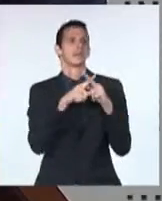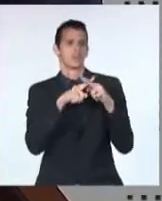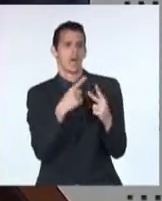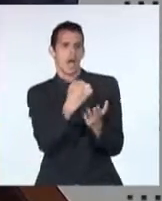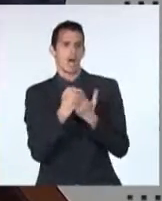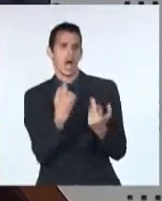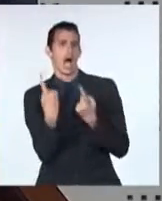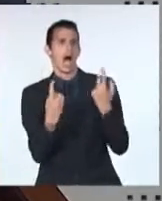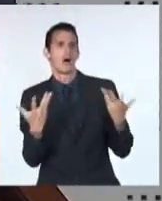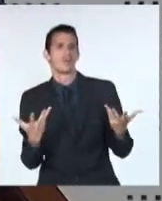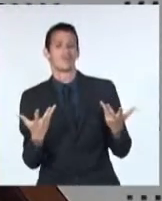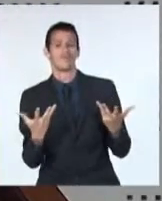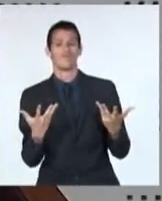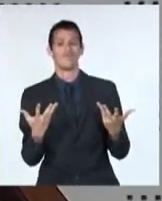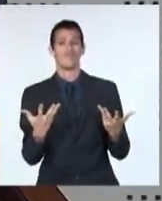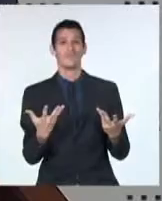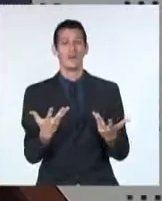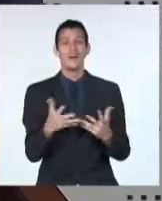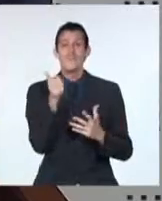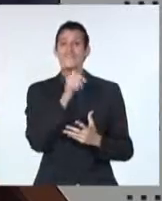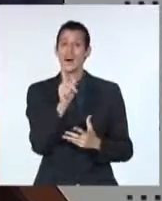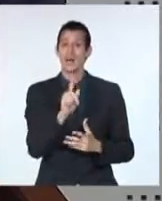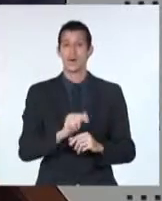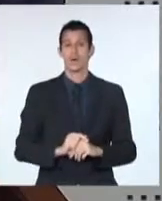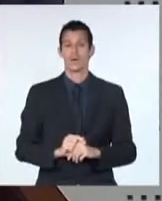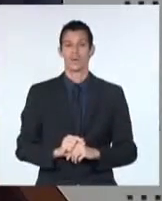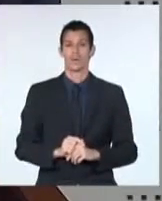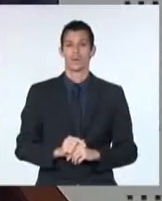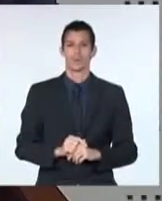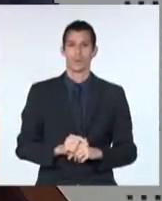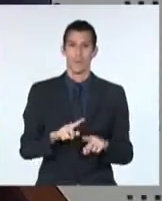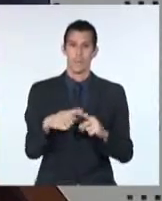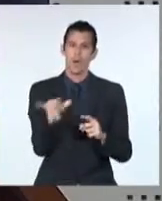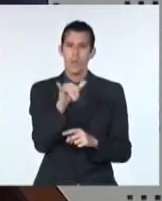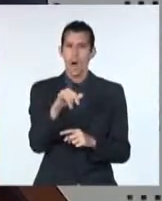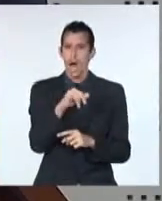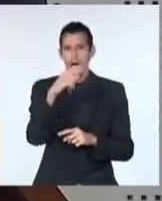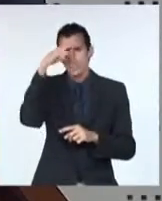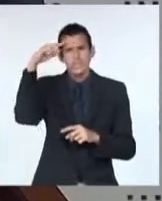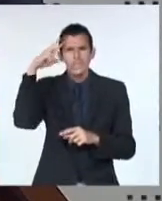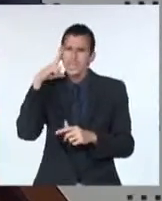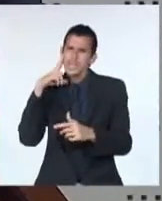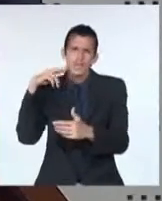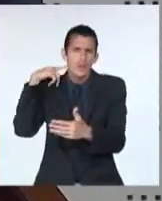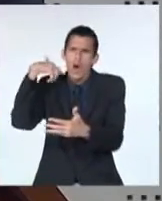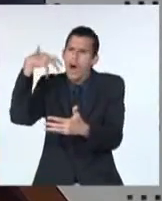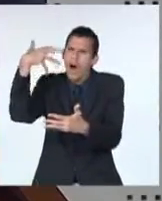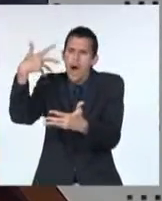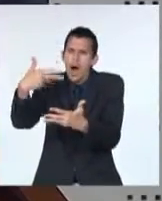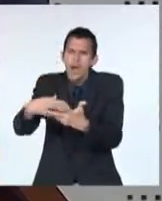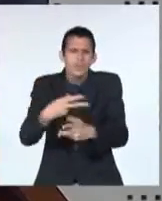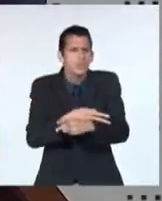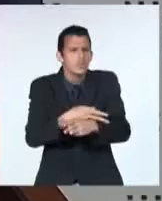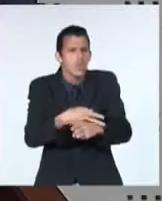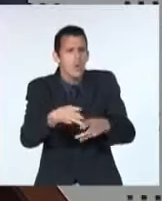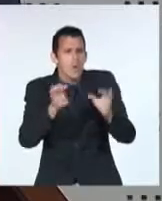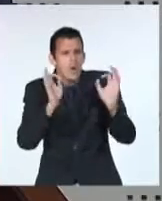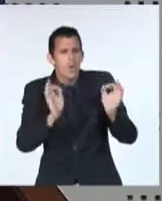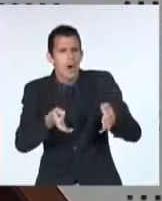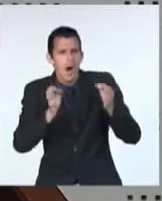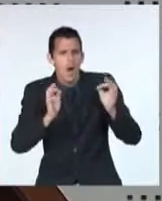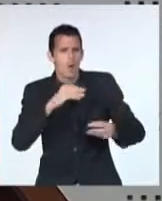los colosales desafíos que son consecuencias del injusto orden internacional vigente, pero no somos los únicos.